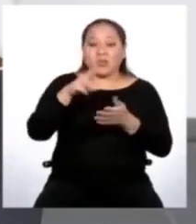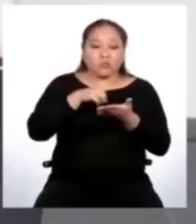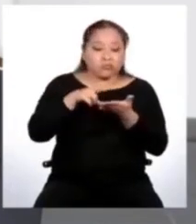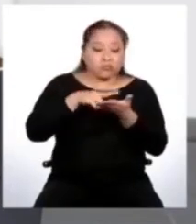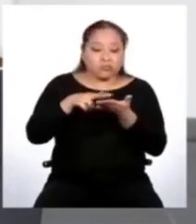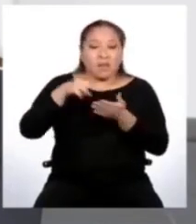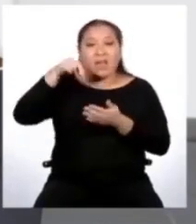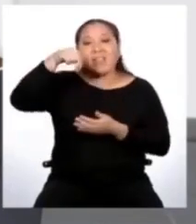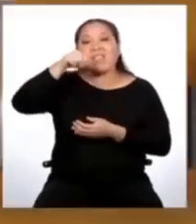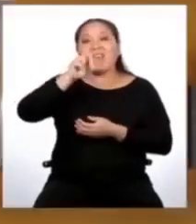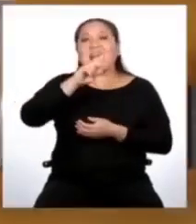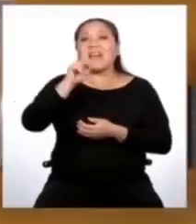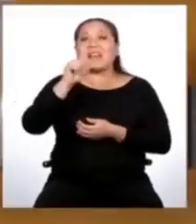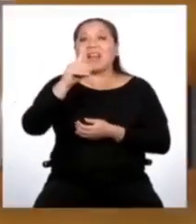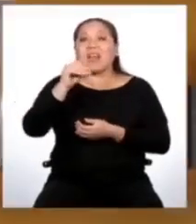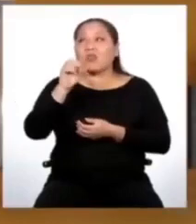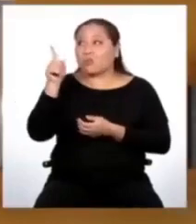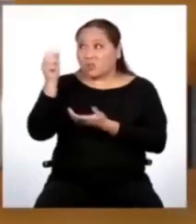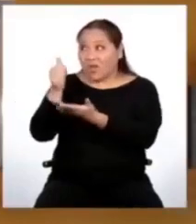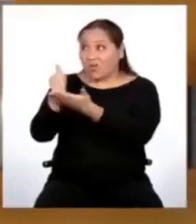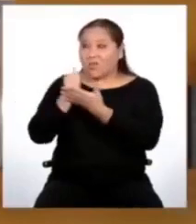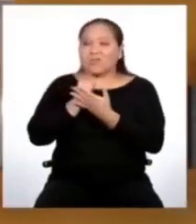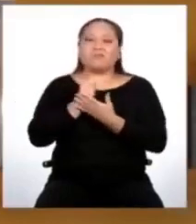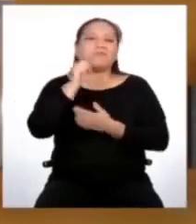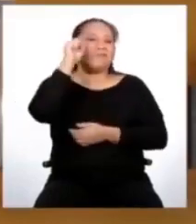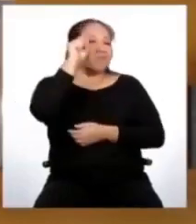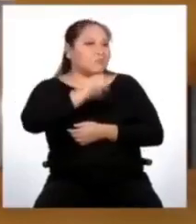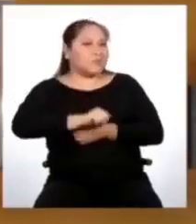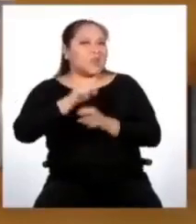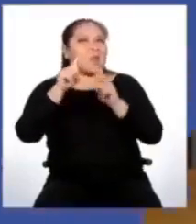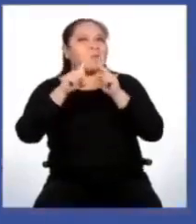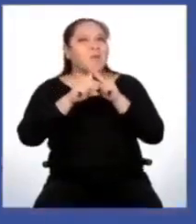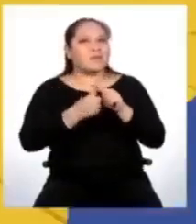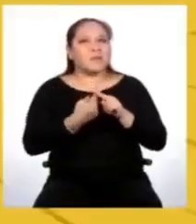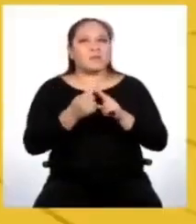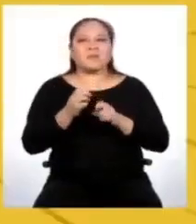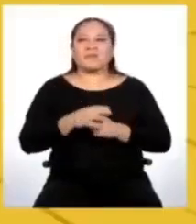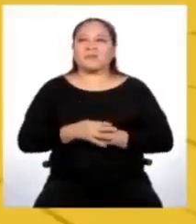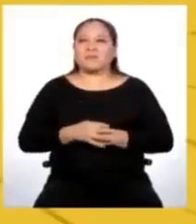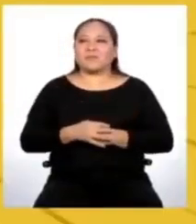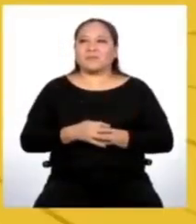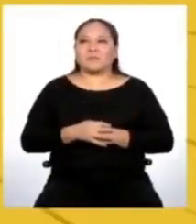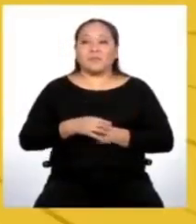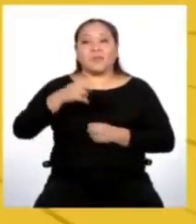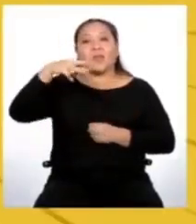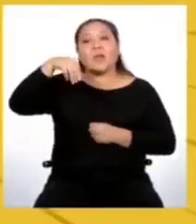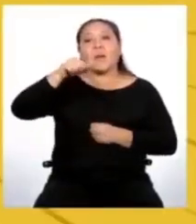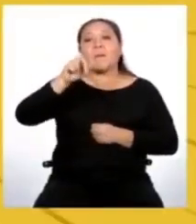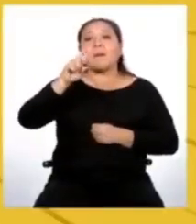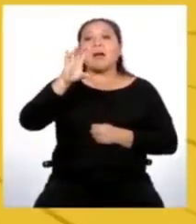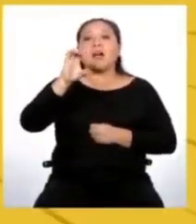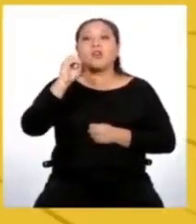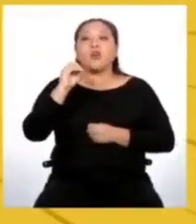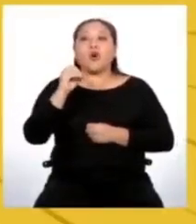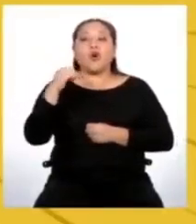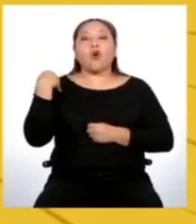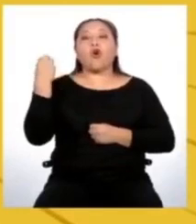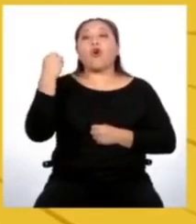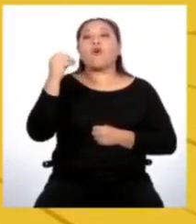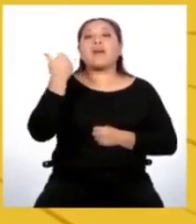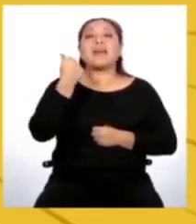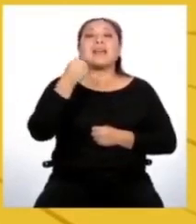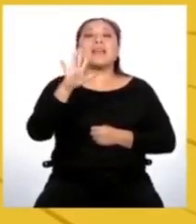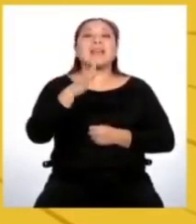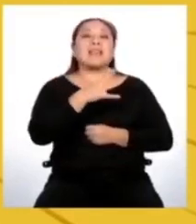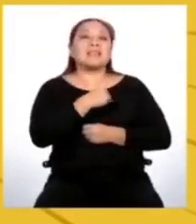¿Podrías darme una mano con eso? Por supuesto. Empecemos. Marco es un joven de 15 años. Le